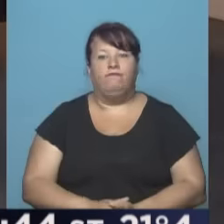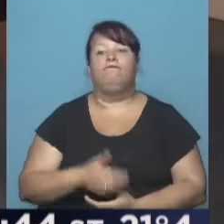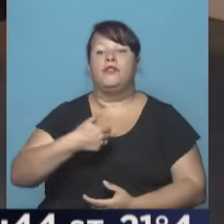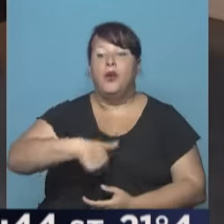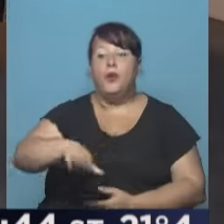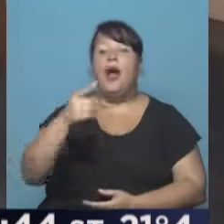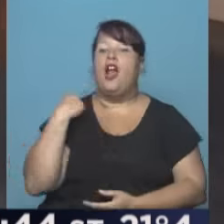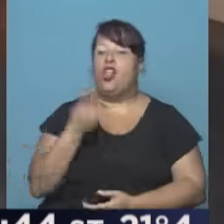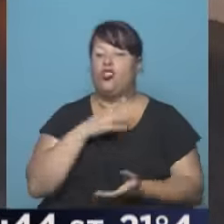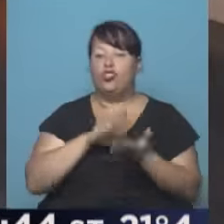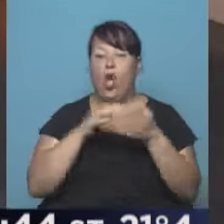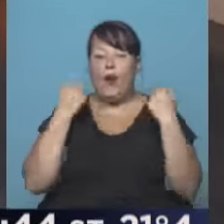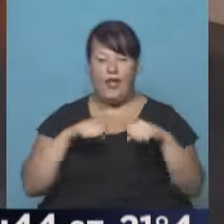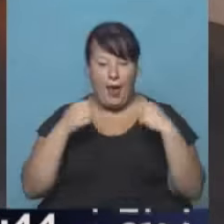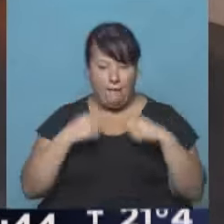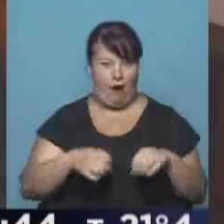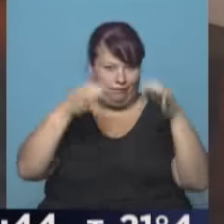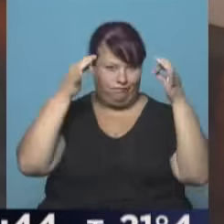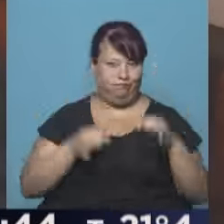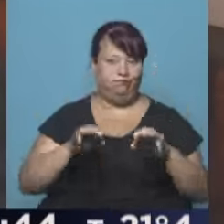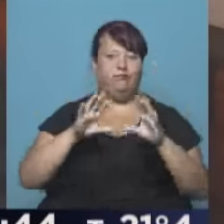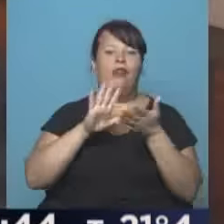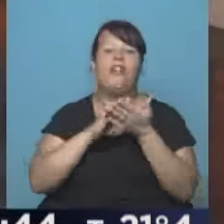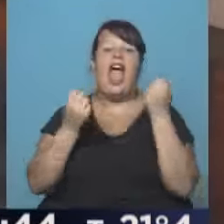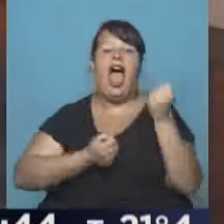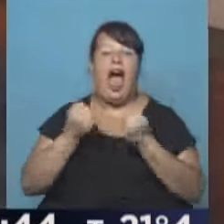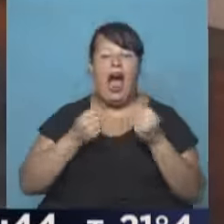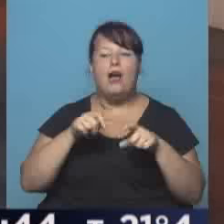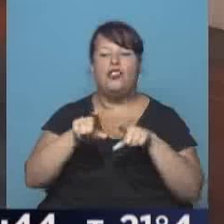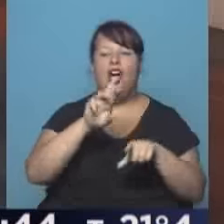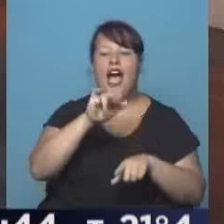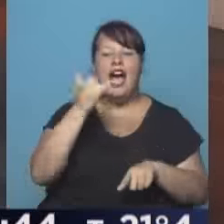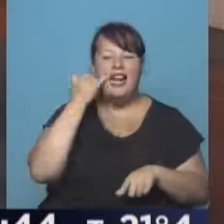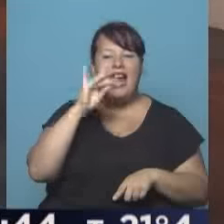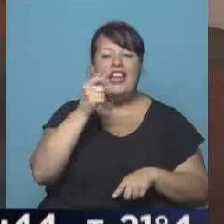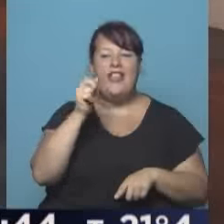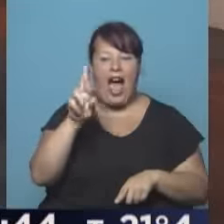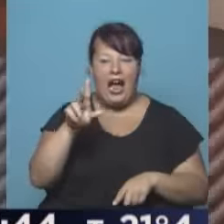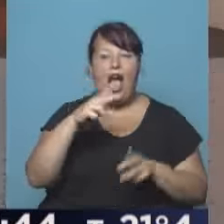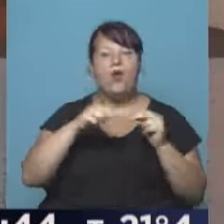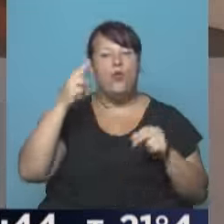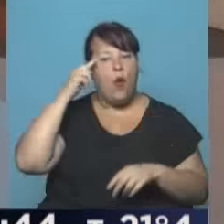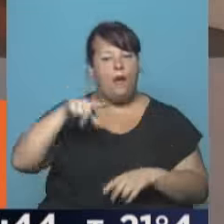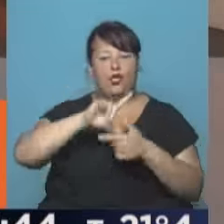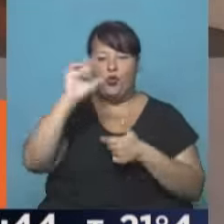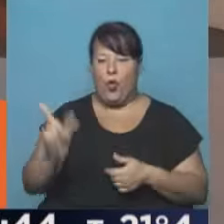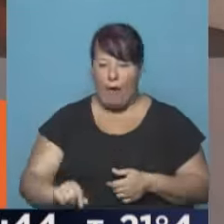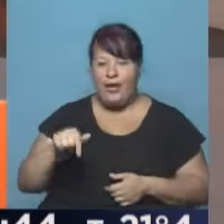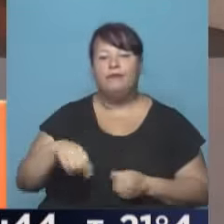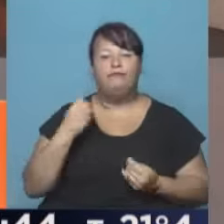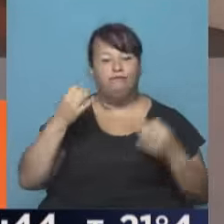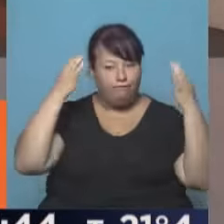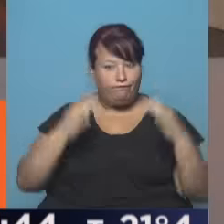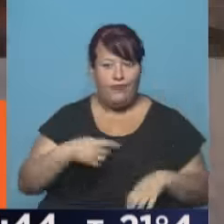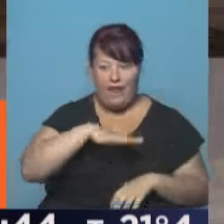Y lo que viene para nosotros en materia deportiva y concretamente del mundo automotor es el Rally Dakar, la novena edición en tierras sudamericanas. Estamos